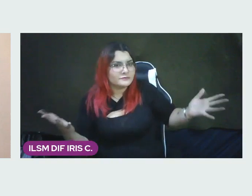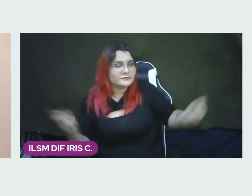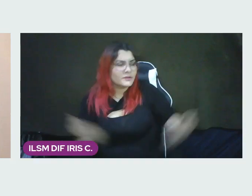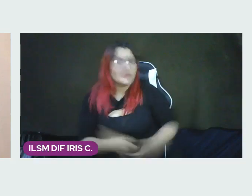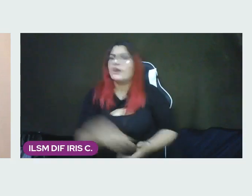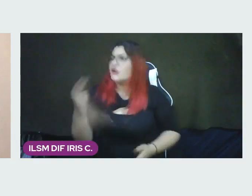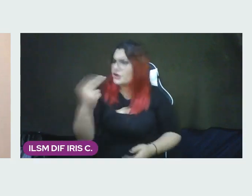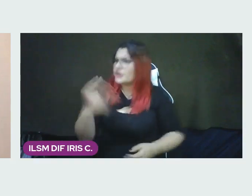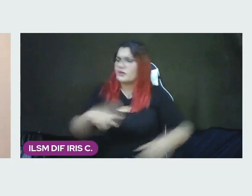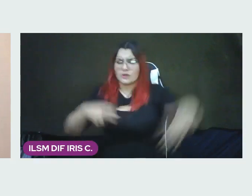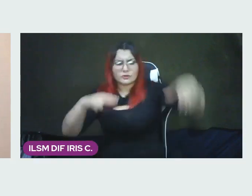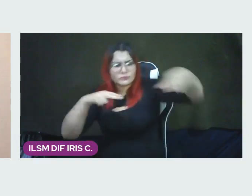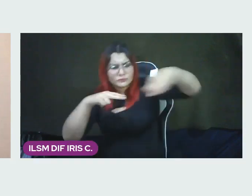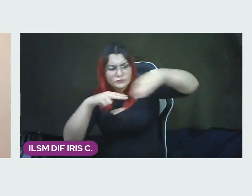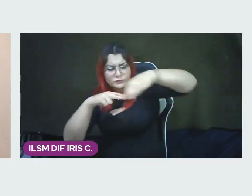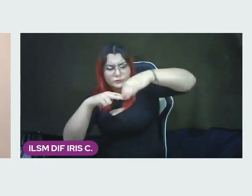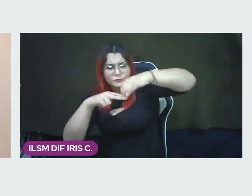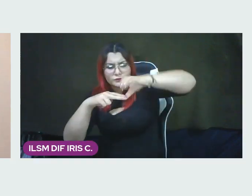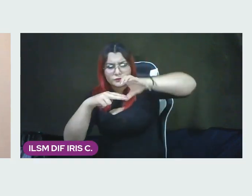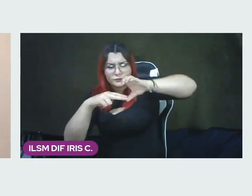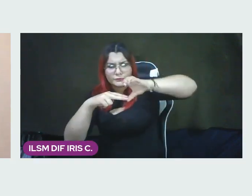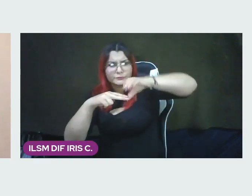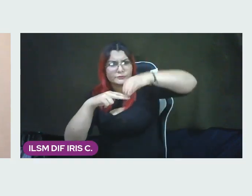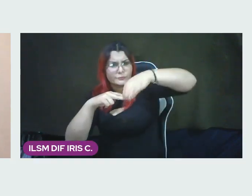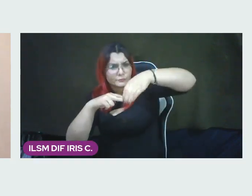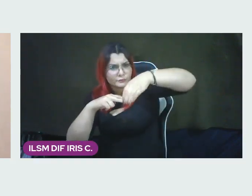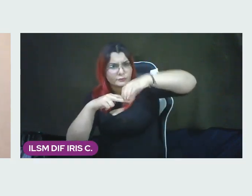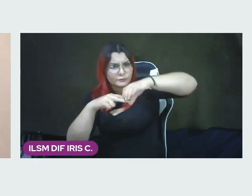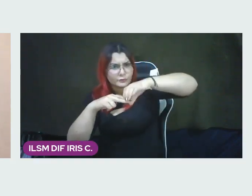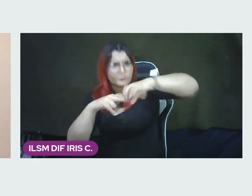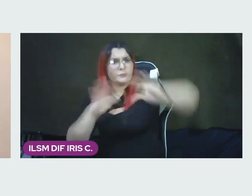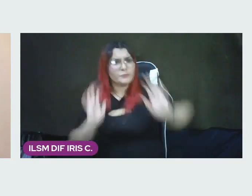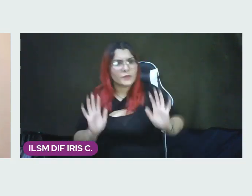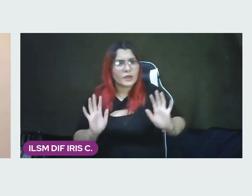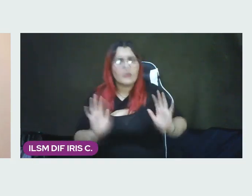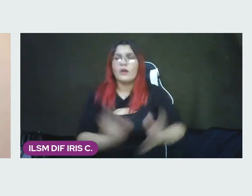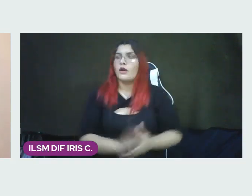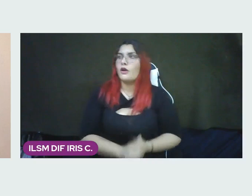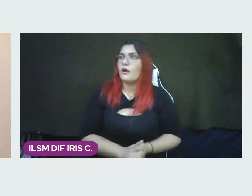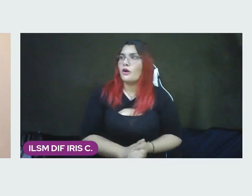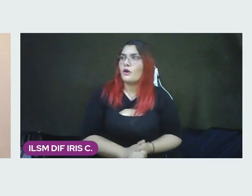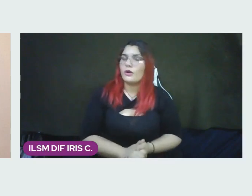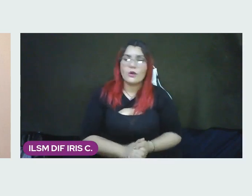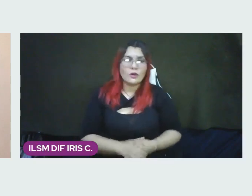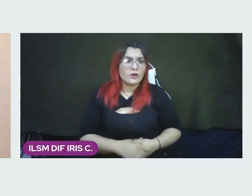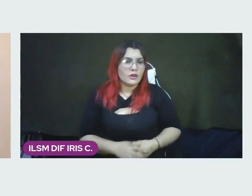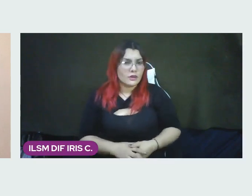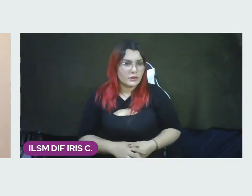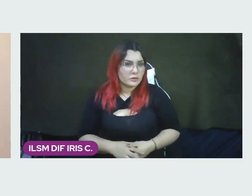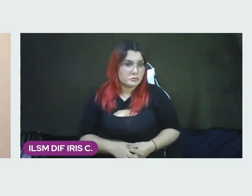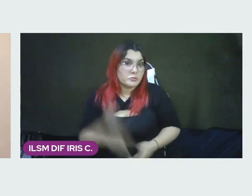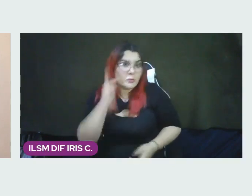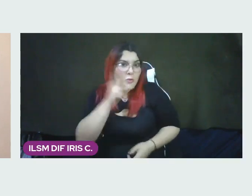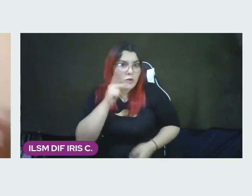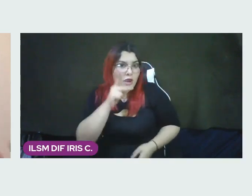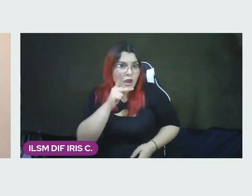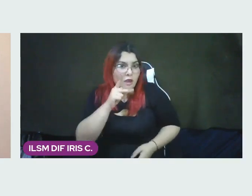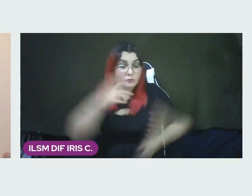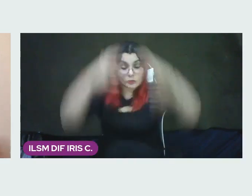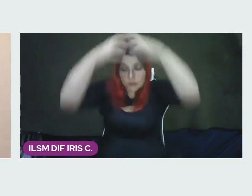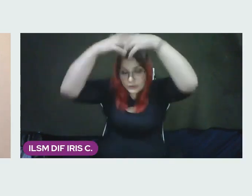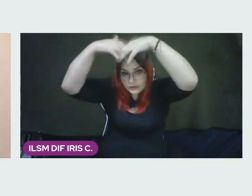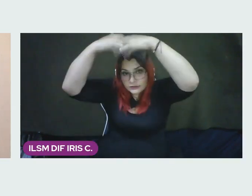una tomografía o un electroencefalograma. No, va a decir, pues no sé, pues ve al doctor, ¿no? ¿Por qué en